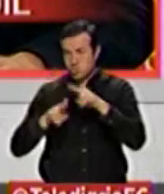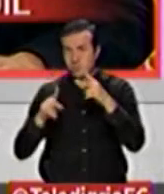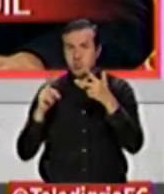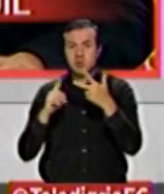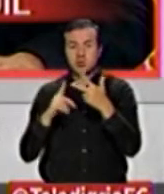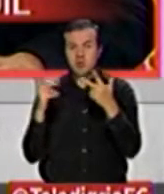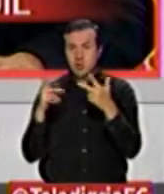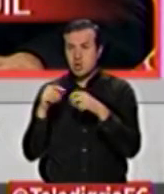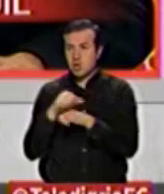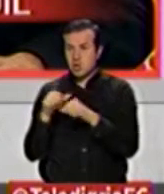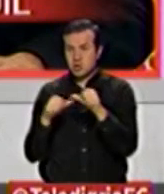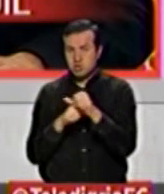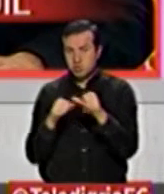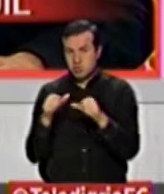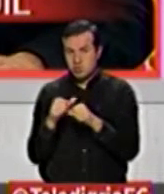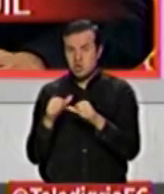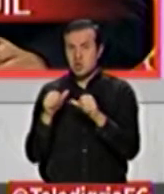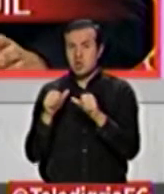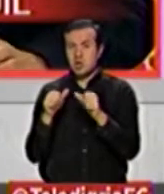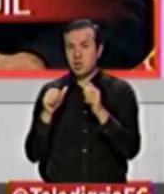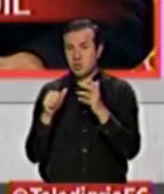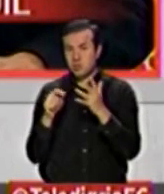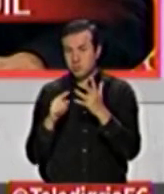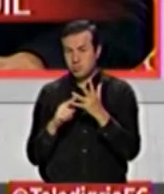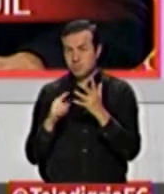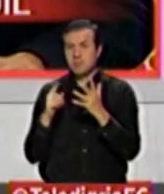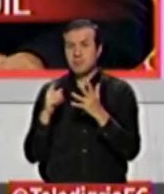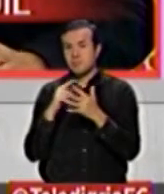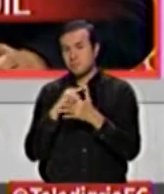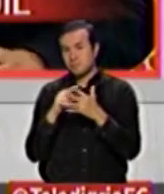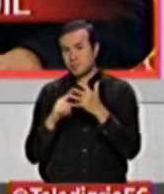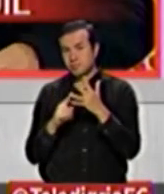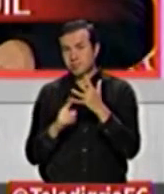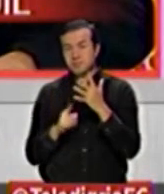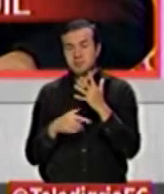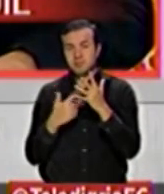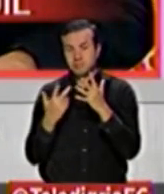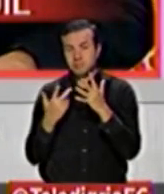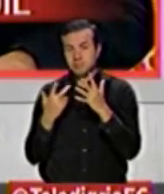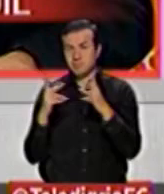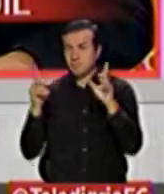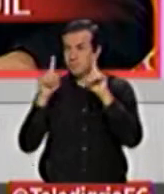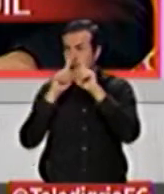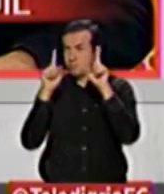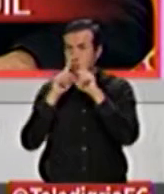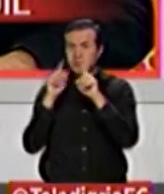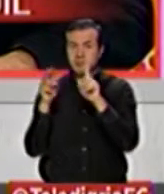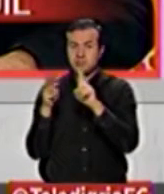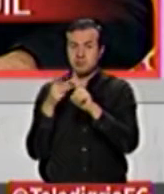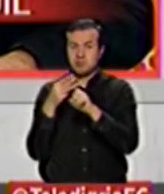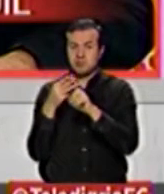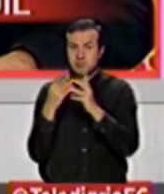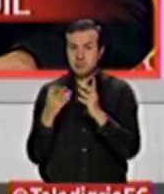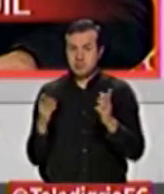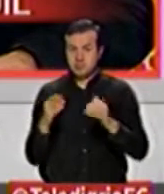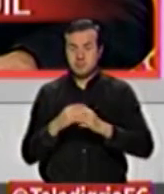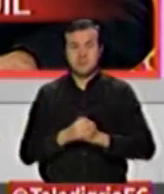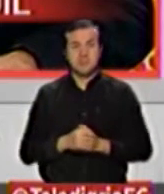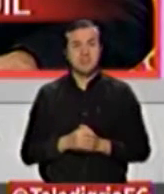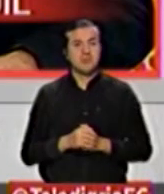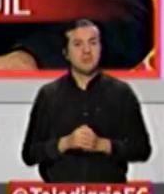de la asesoría y la consultoría, entre las principales que constituyen compañías en línea.